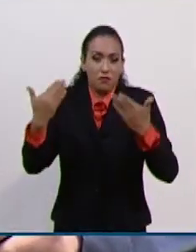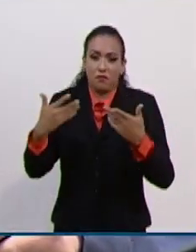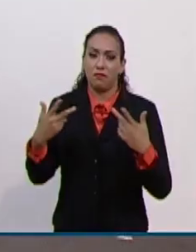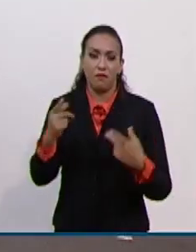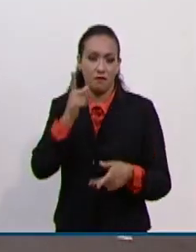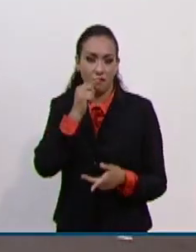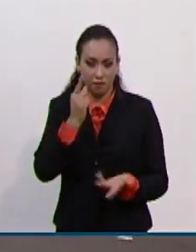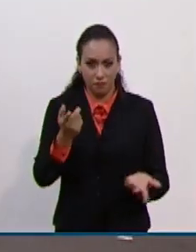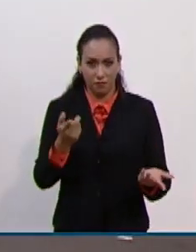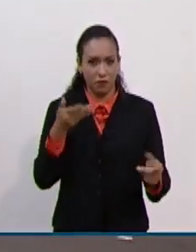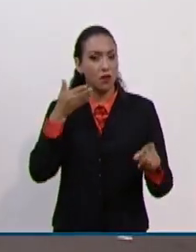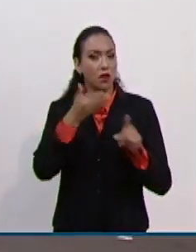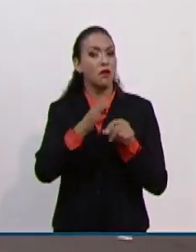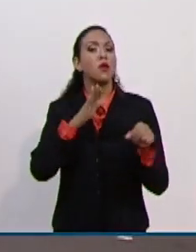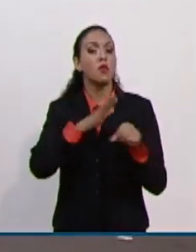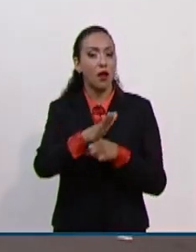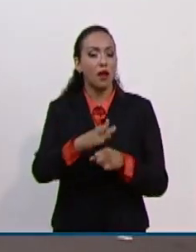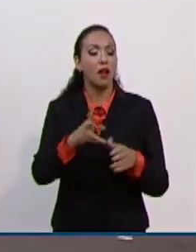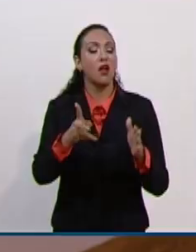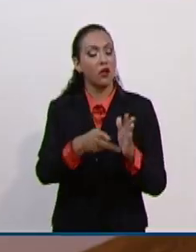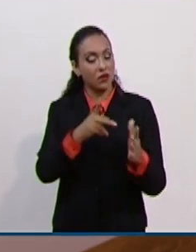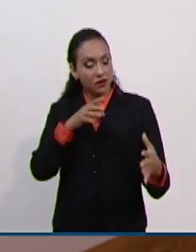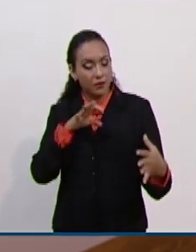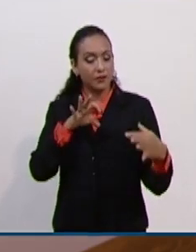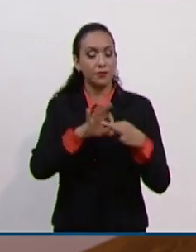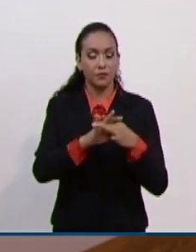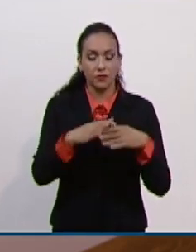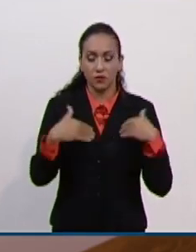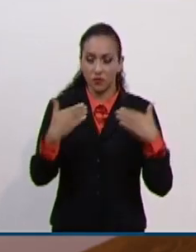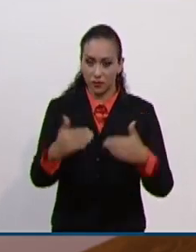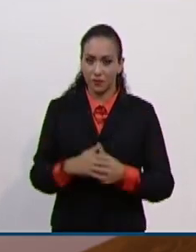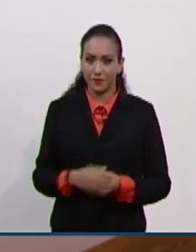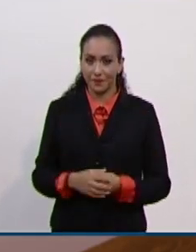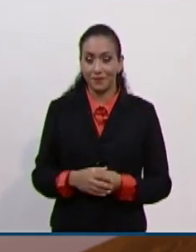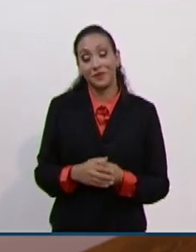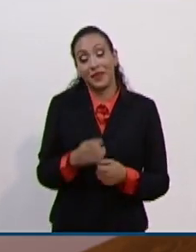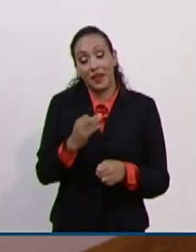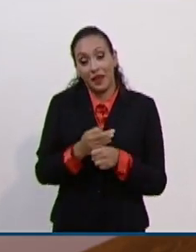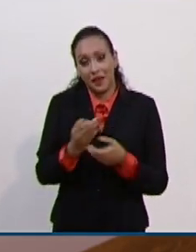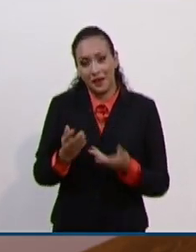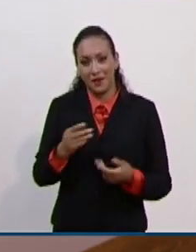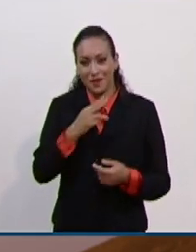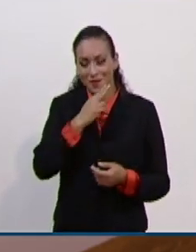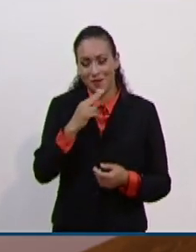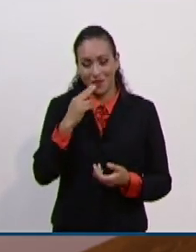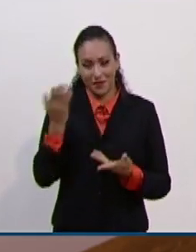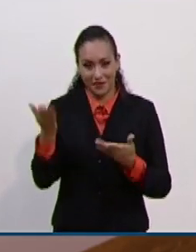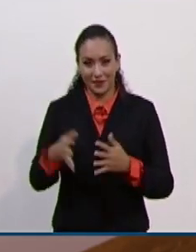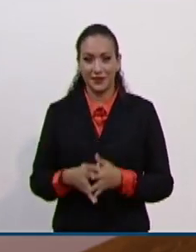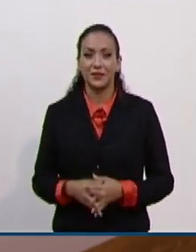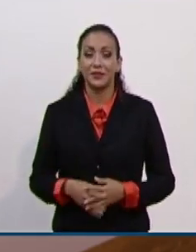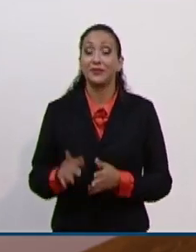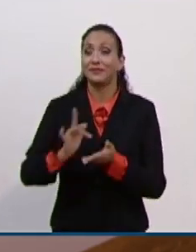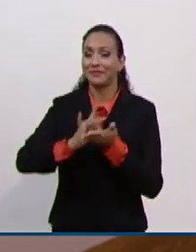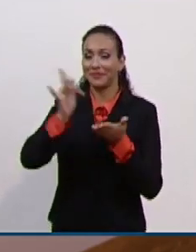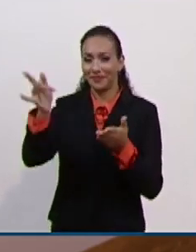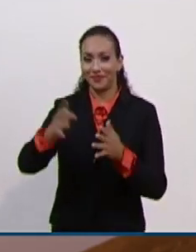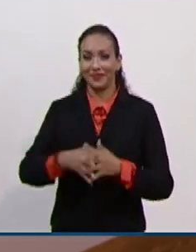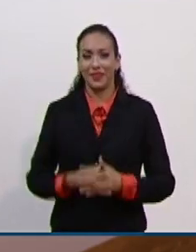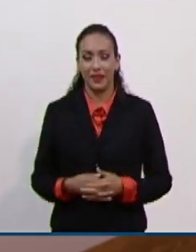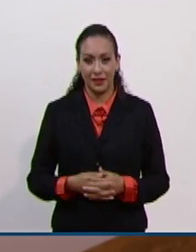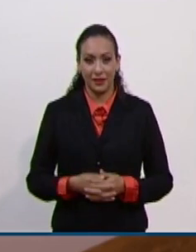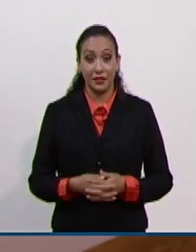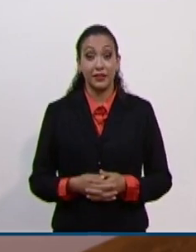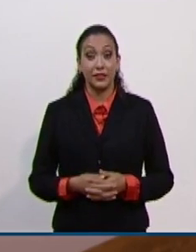finalidad de poder reconciliar. Por ahora el reporte que tenemos. Muchas gracias, Óscar, por la información.